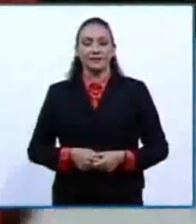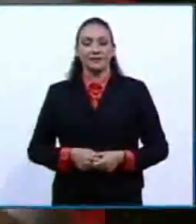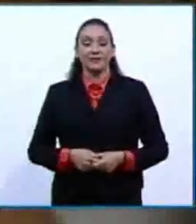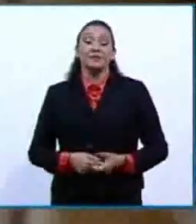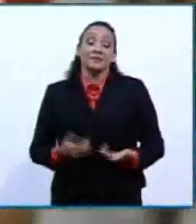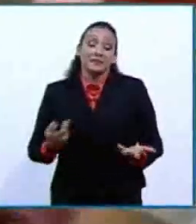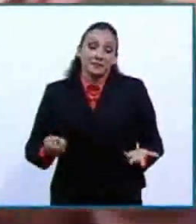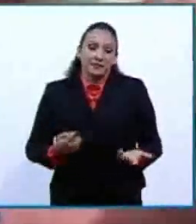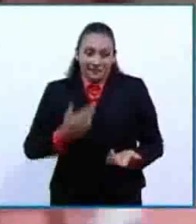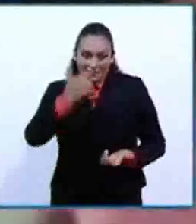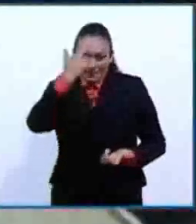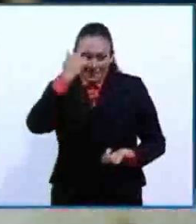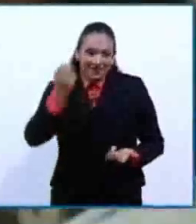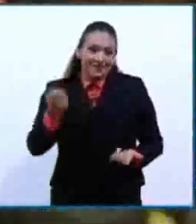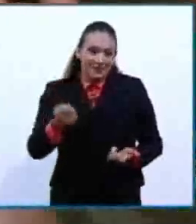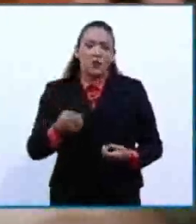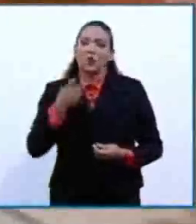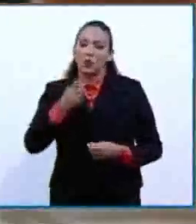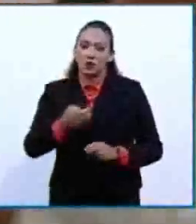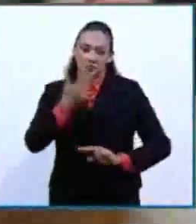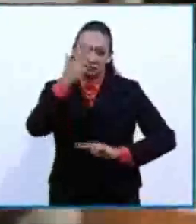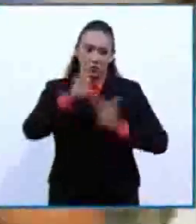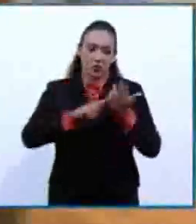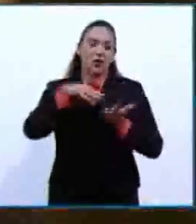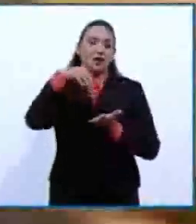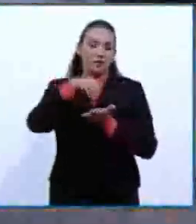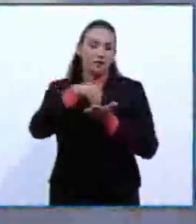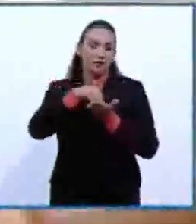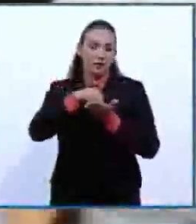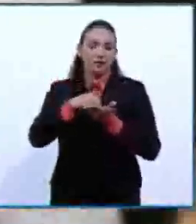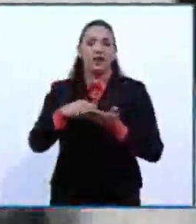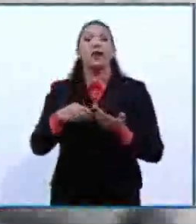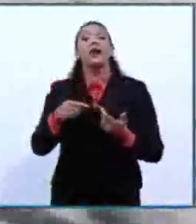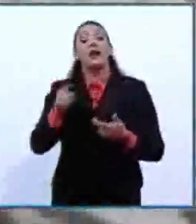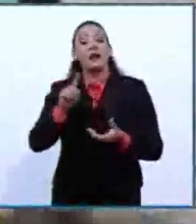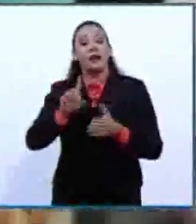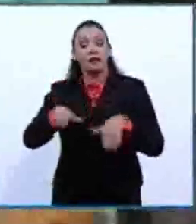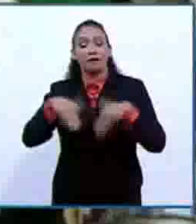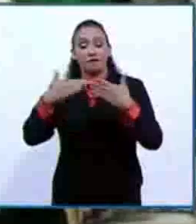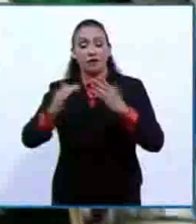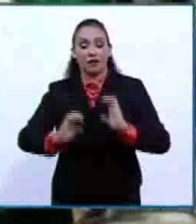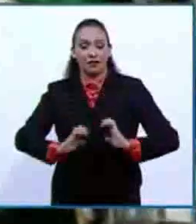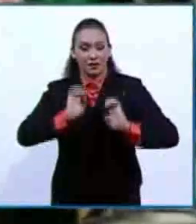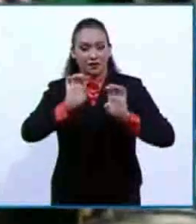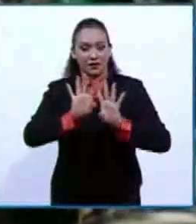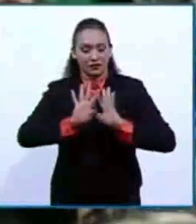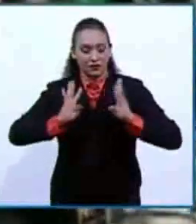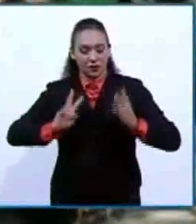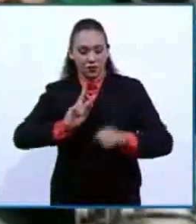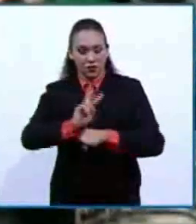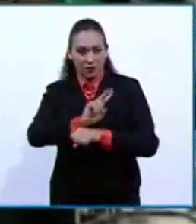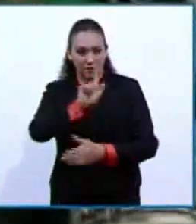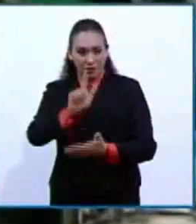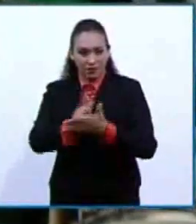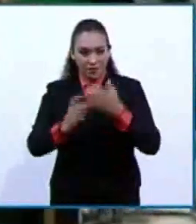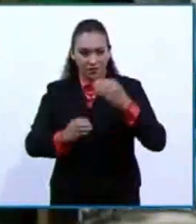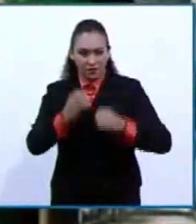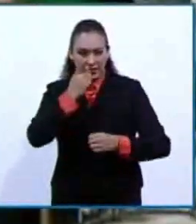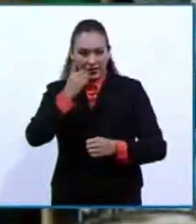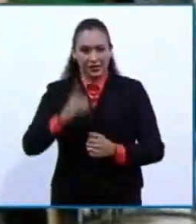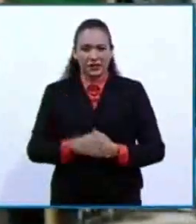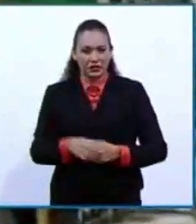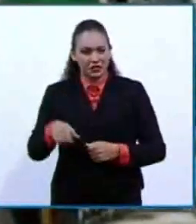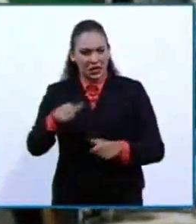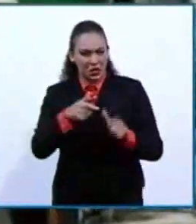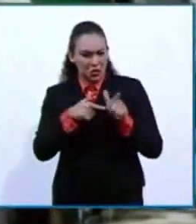Y pues así continúa esta manifestación de trabajadores en el edificio sede del Consejo de la Judicatura Federal. Ellos dicen que van a